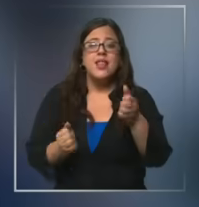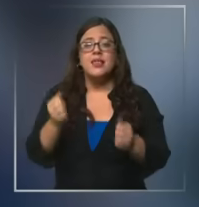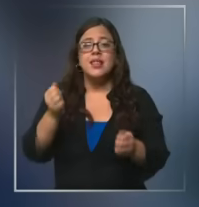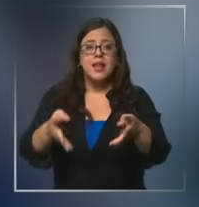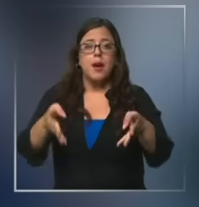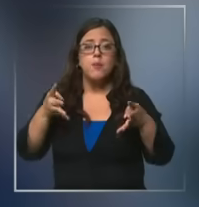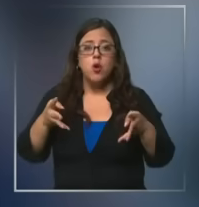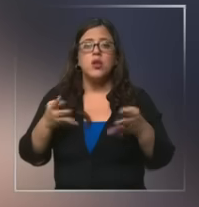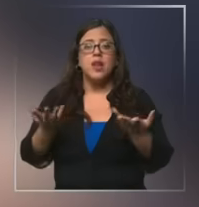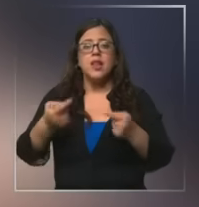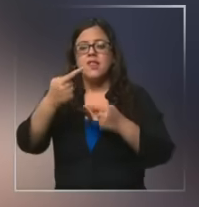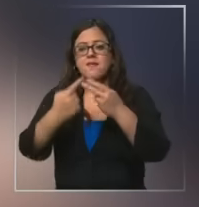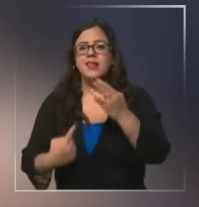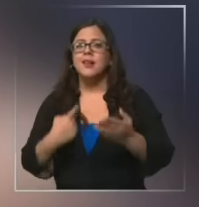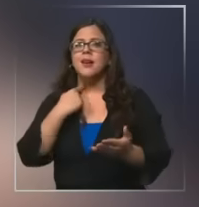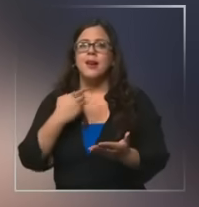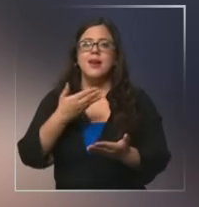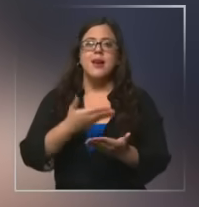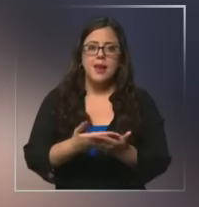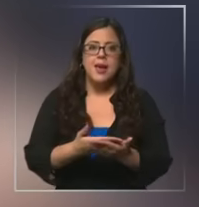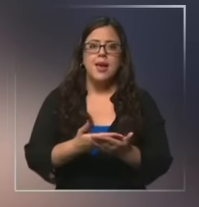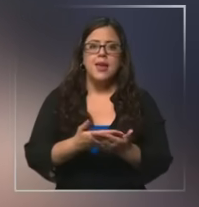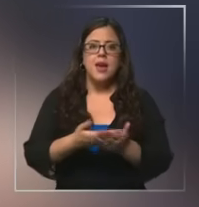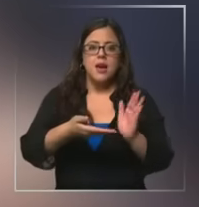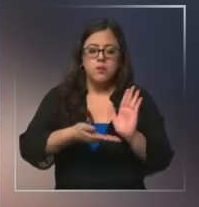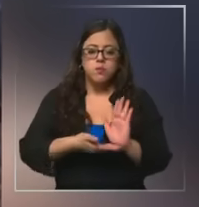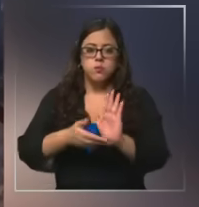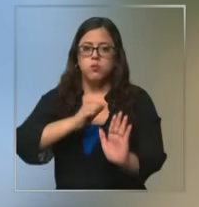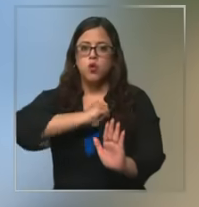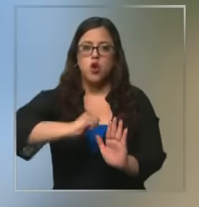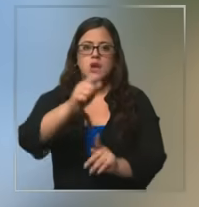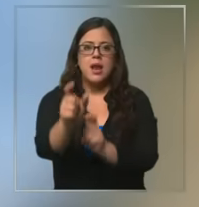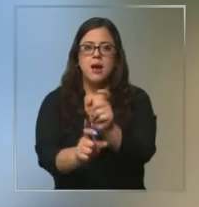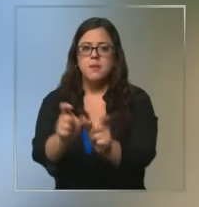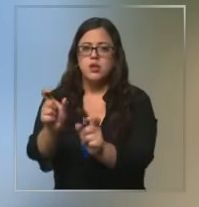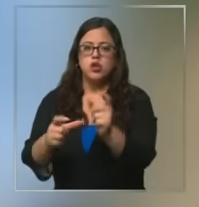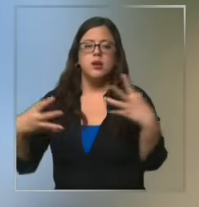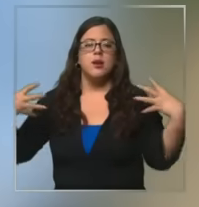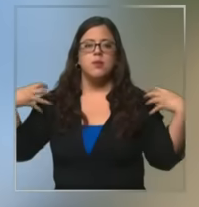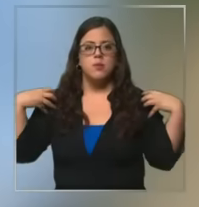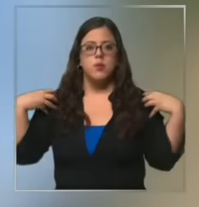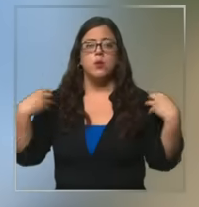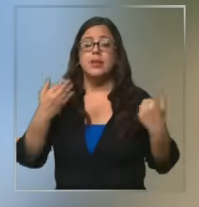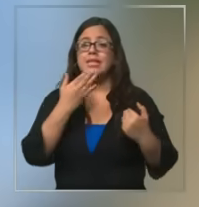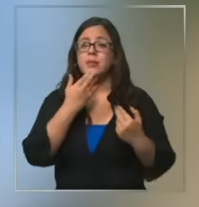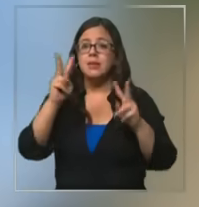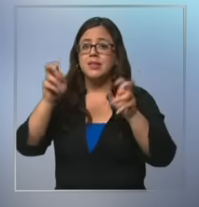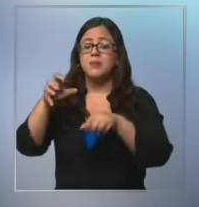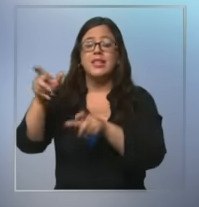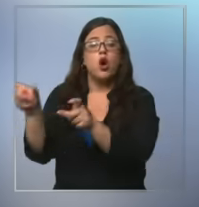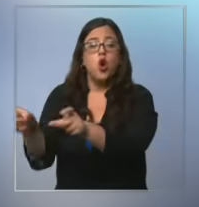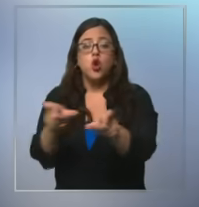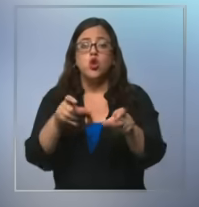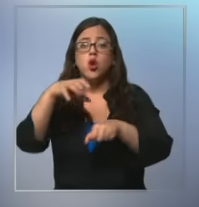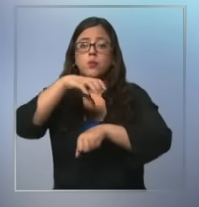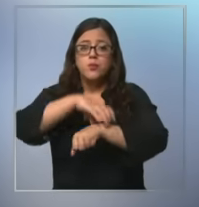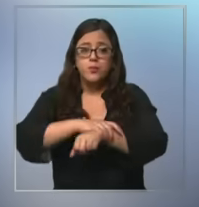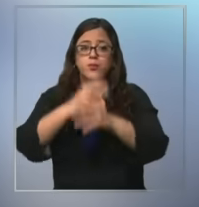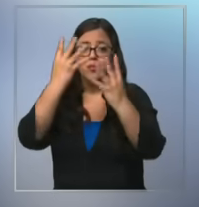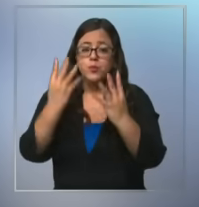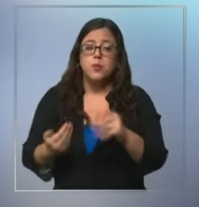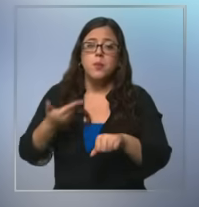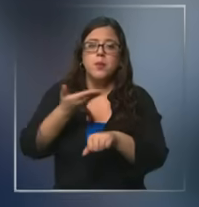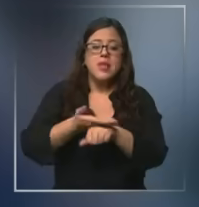sumarán a varias querellas criminales que se presentarán contra estos individuos, que además, como te decía, durante el control de detención de hoy, Macarena, solicitaron